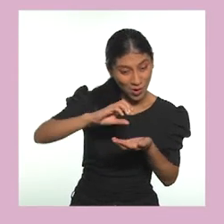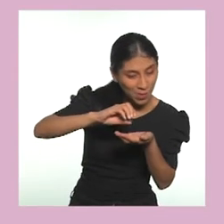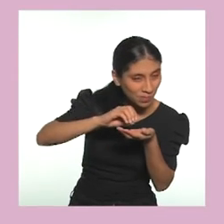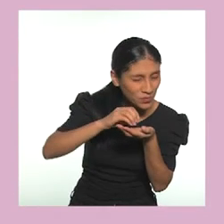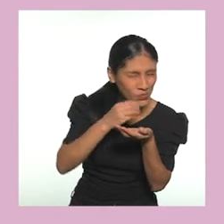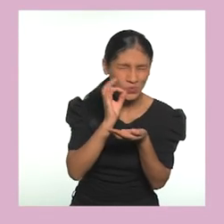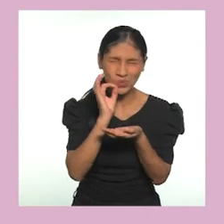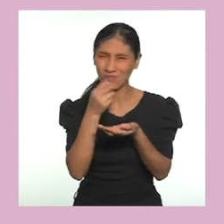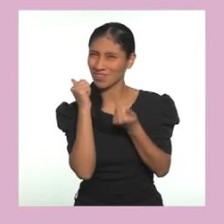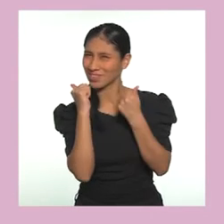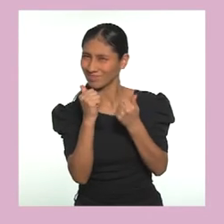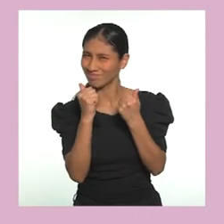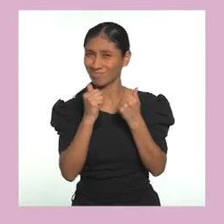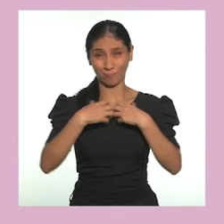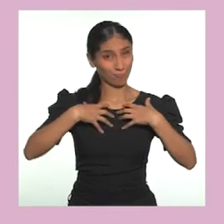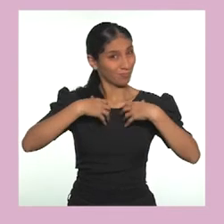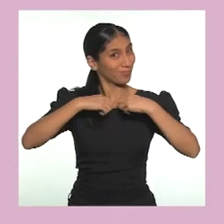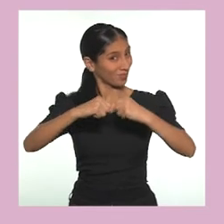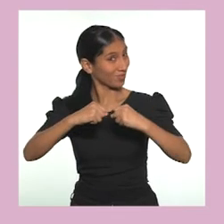y sanos.